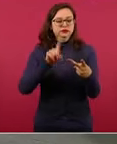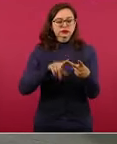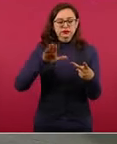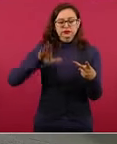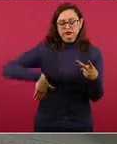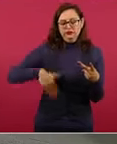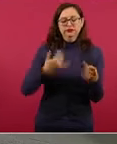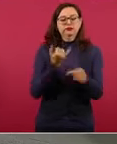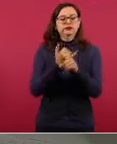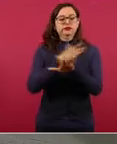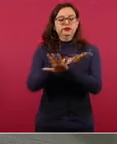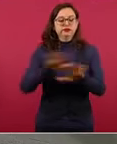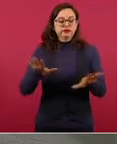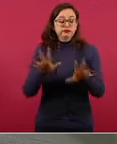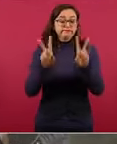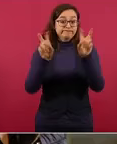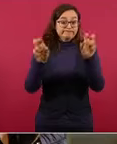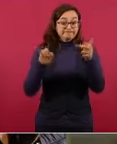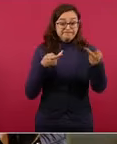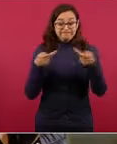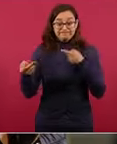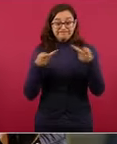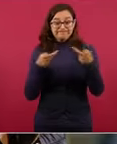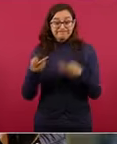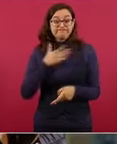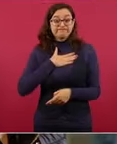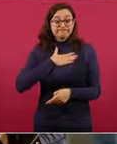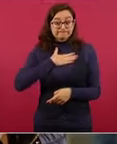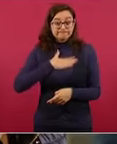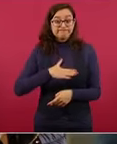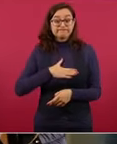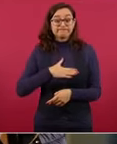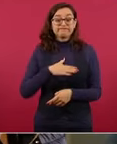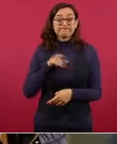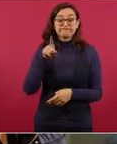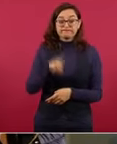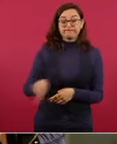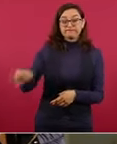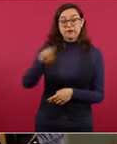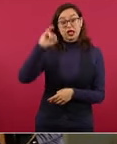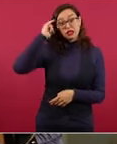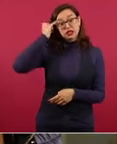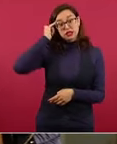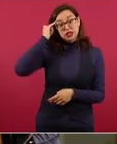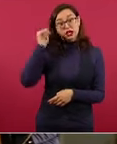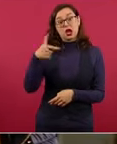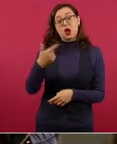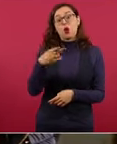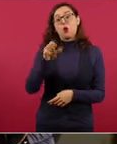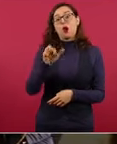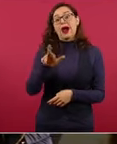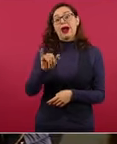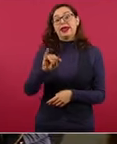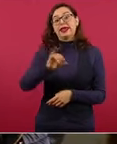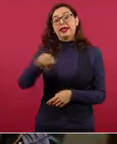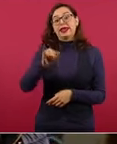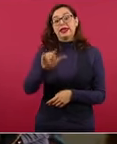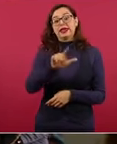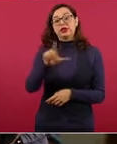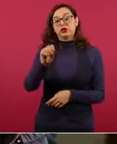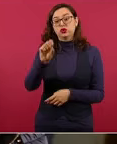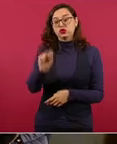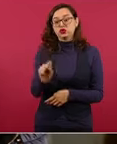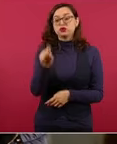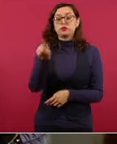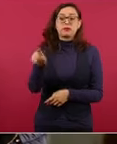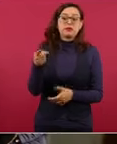de el plan de justicia para los borregios y en lo que respecta al hospital de álamos